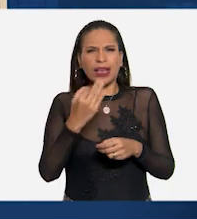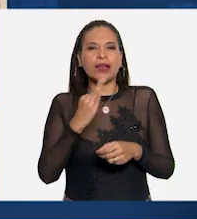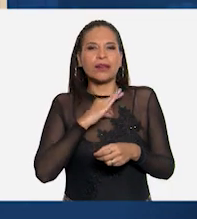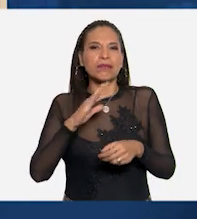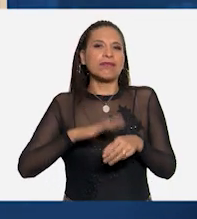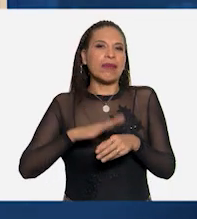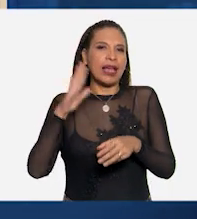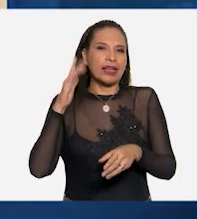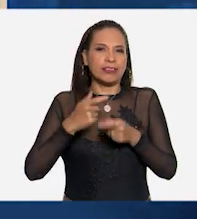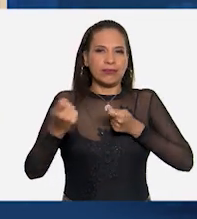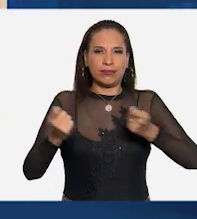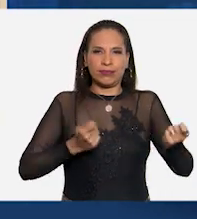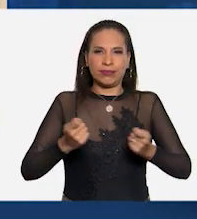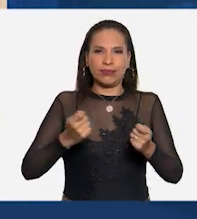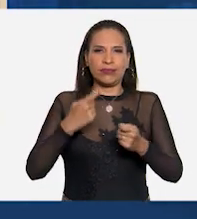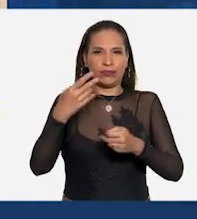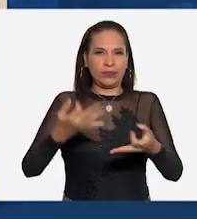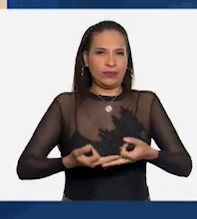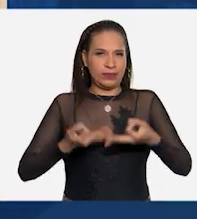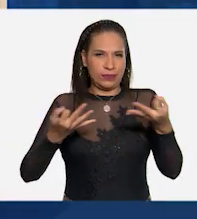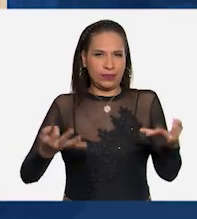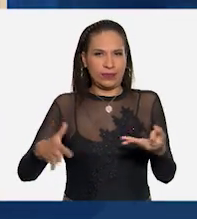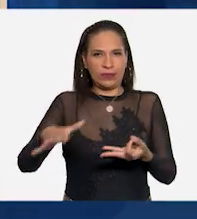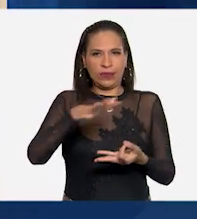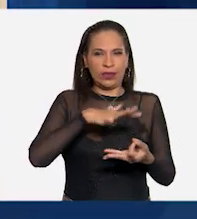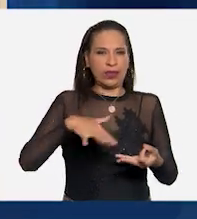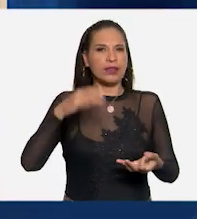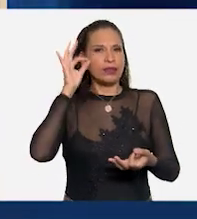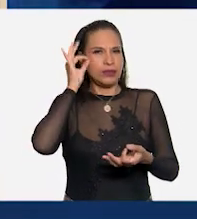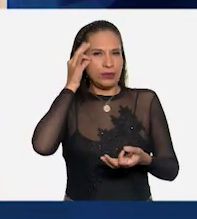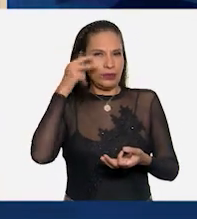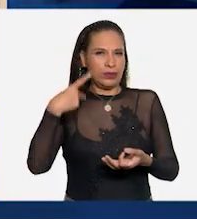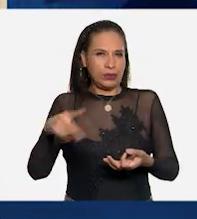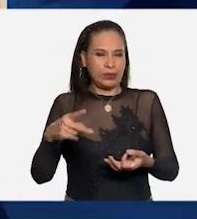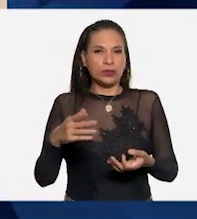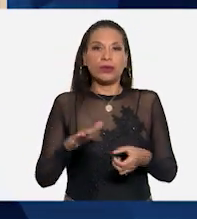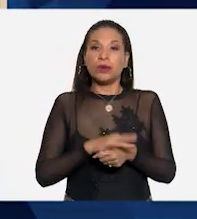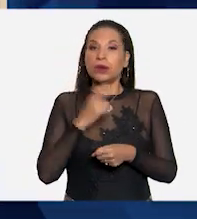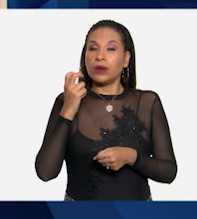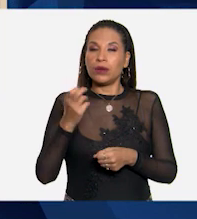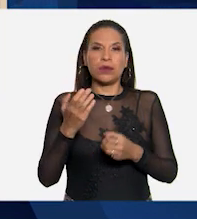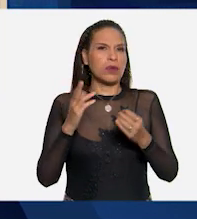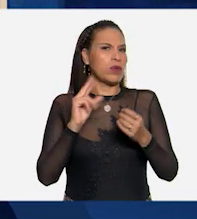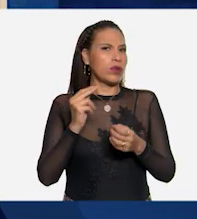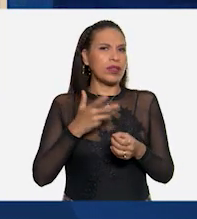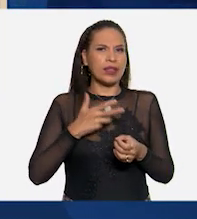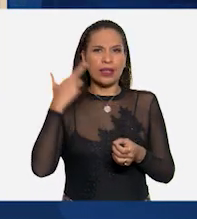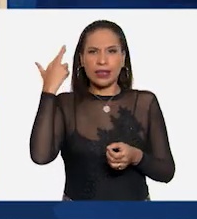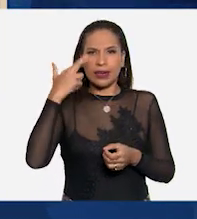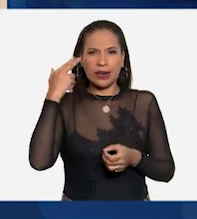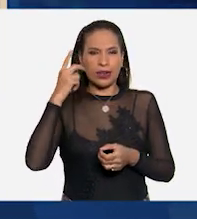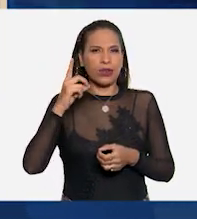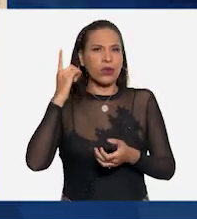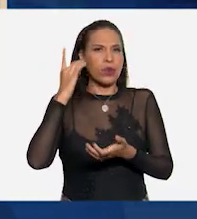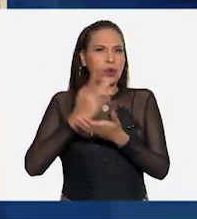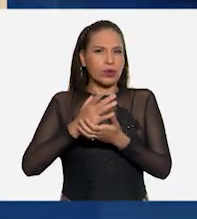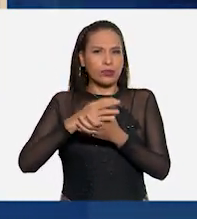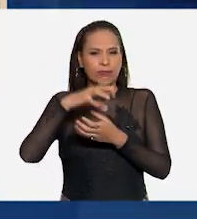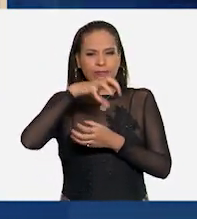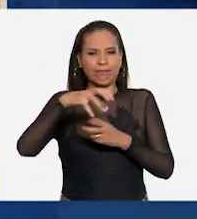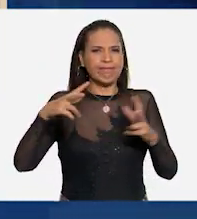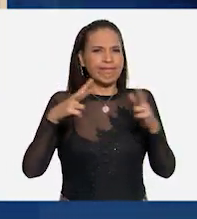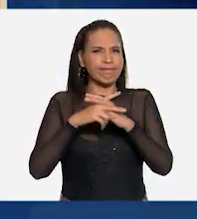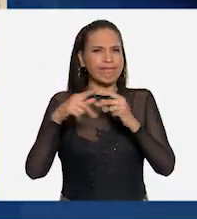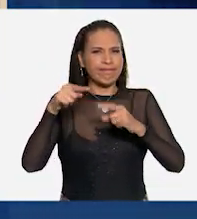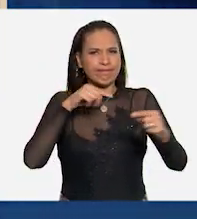un mayor control sobre sus territorios y sus súbditos. O sea, que ya no vamos a tener reinos feudales dispersos peleándose